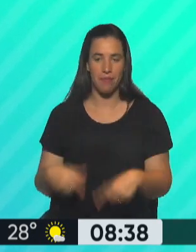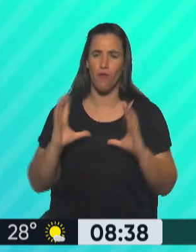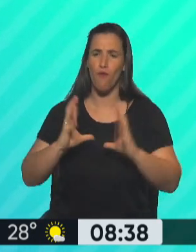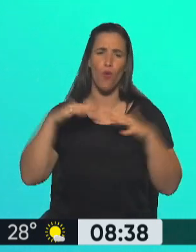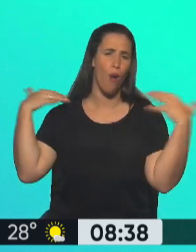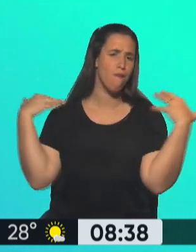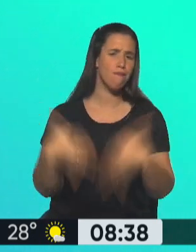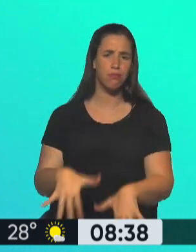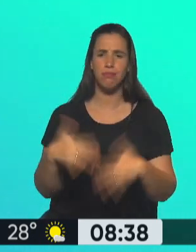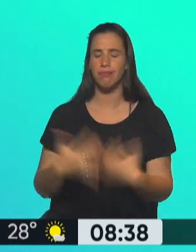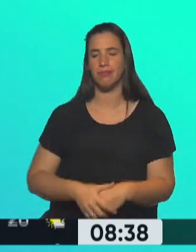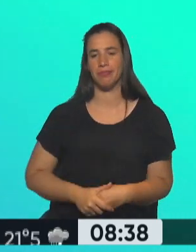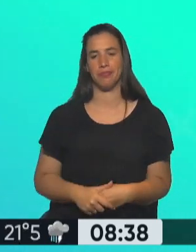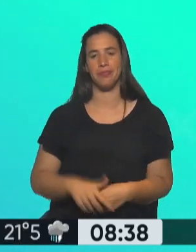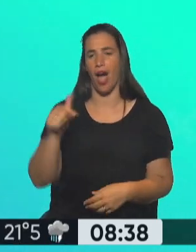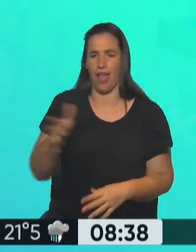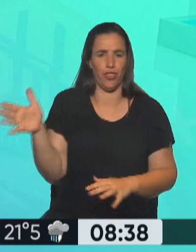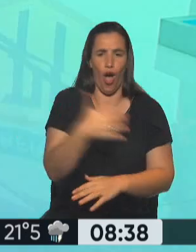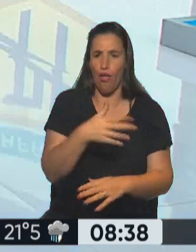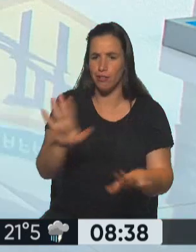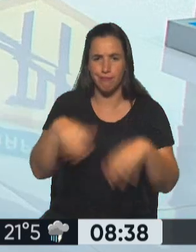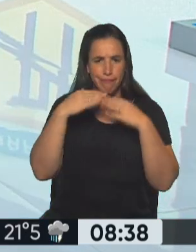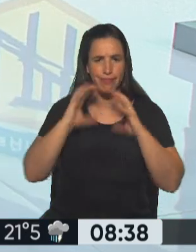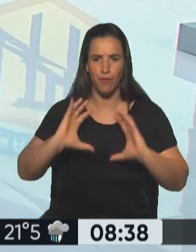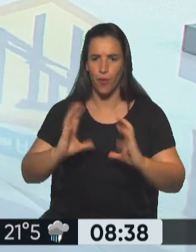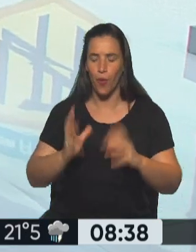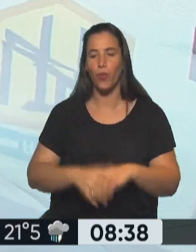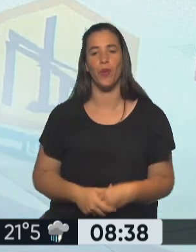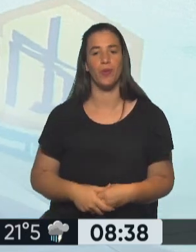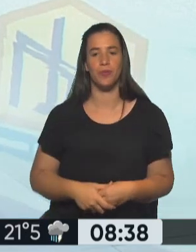Ahora sí estamos todos con el fútbol. Claro. Y vuelve el ascenso también en unos días.